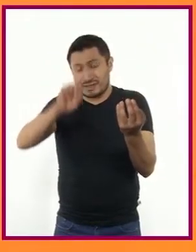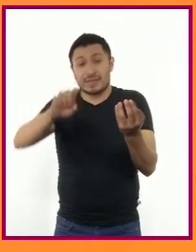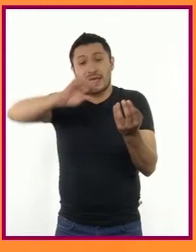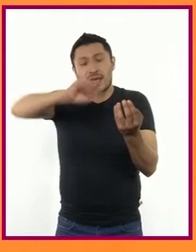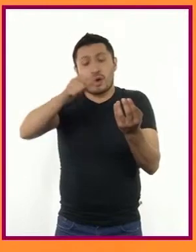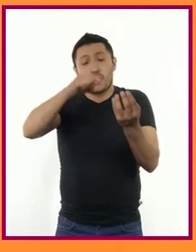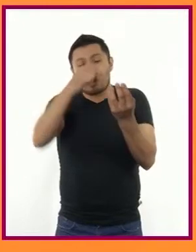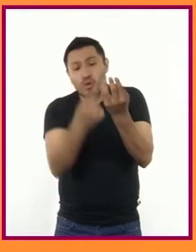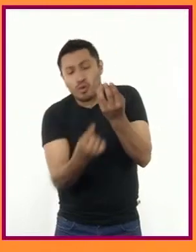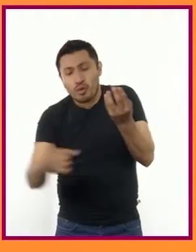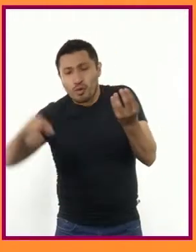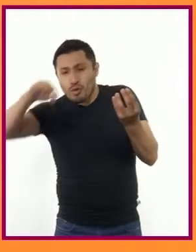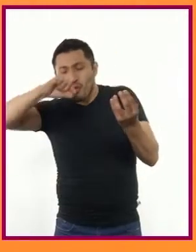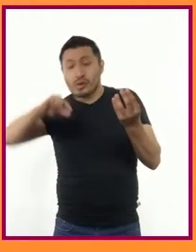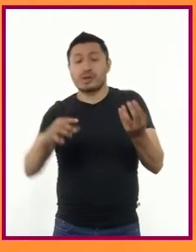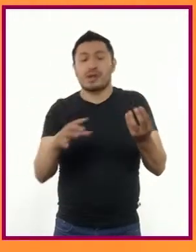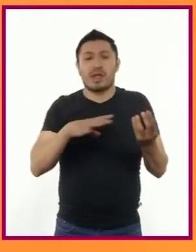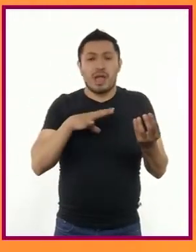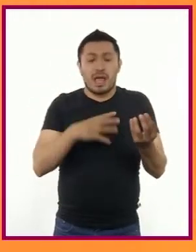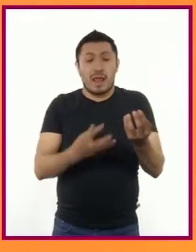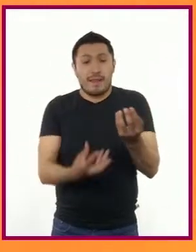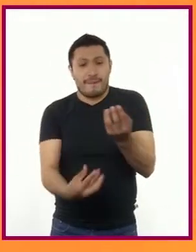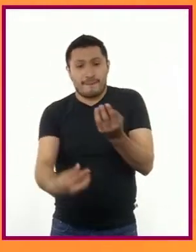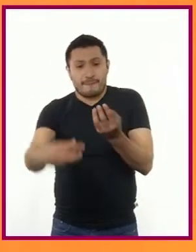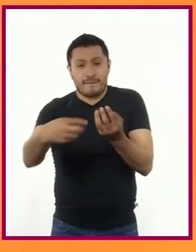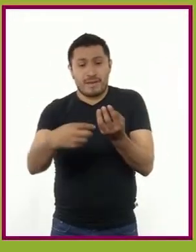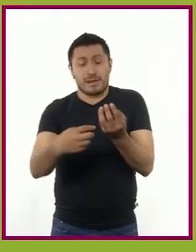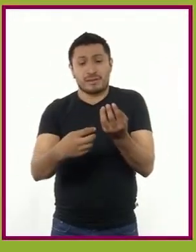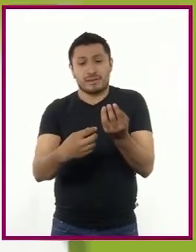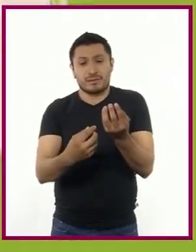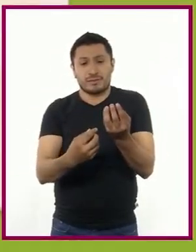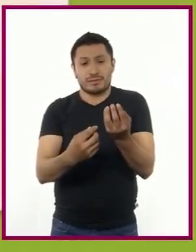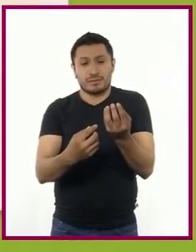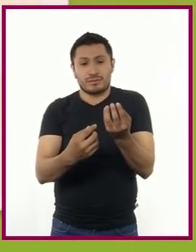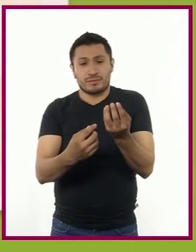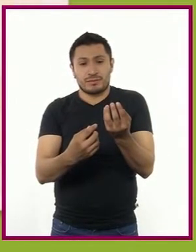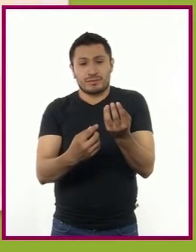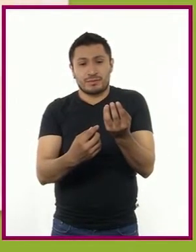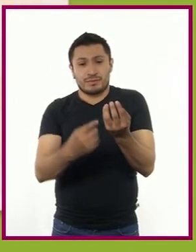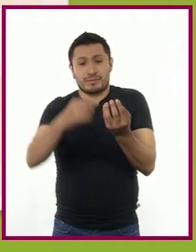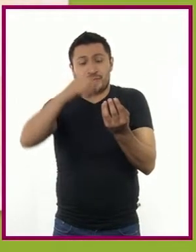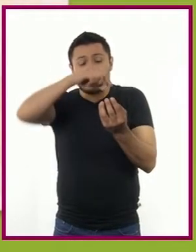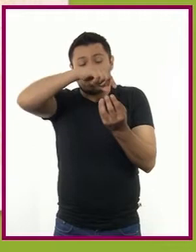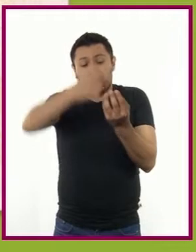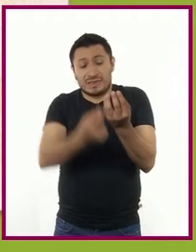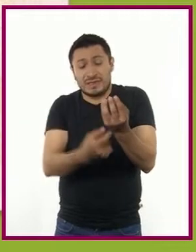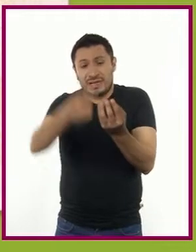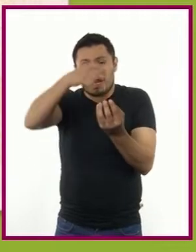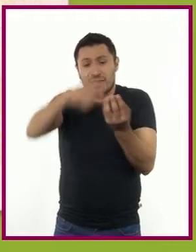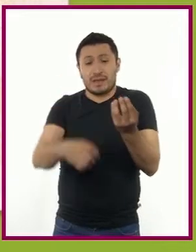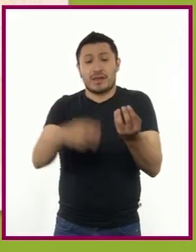tubo plegado que se localiza en la parte superior del testículo, llamado epidídimo.